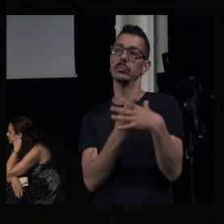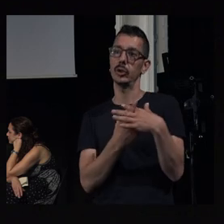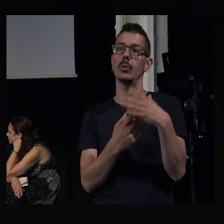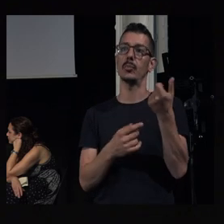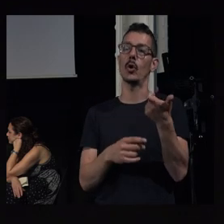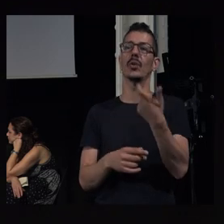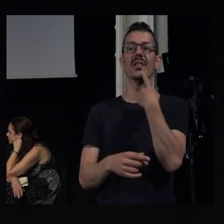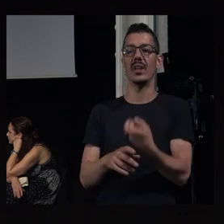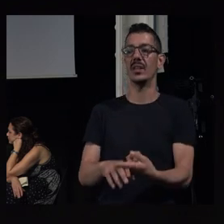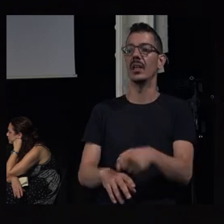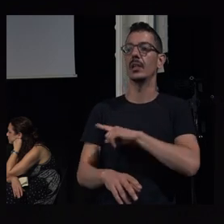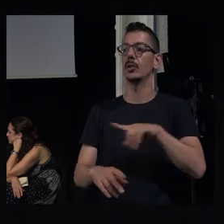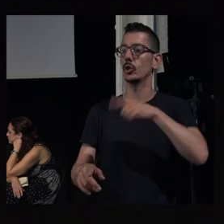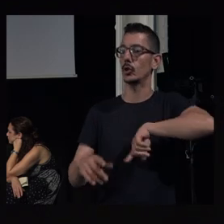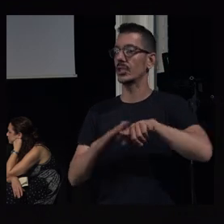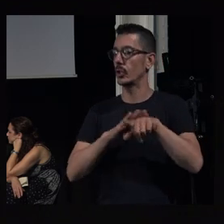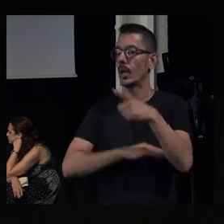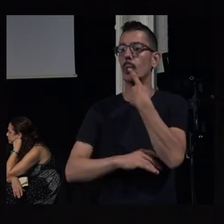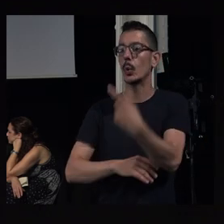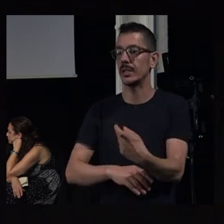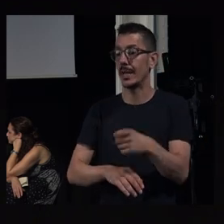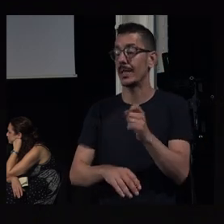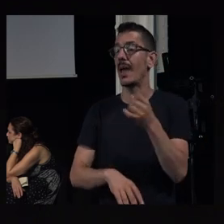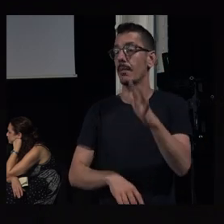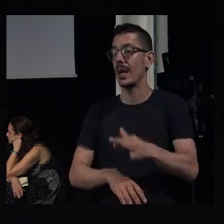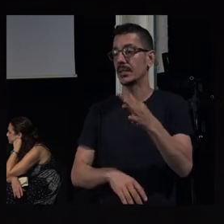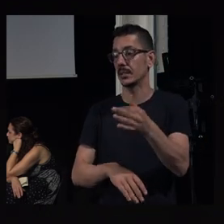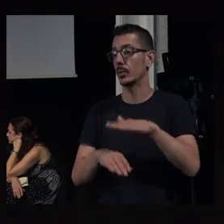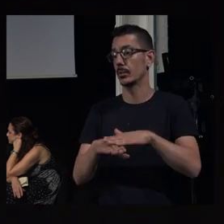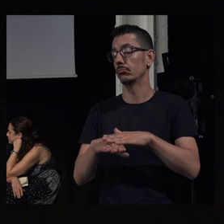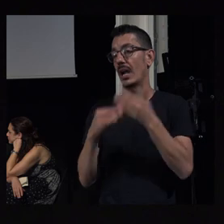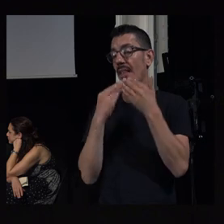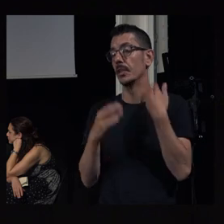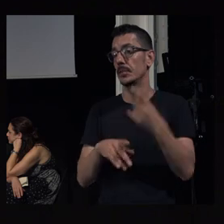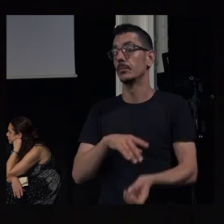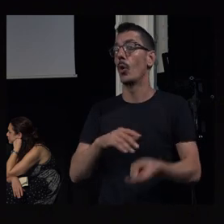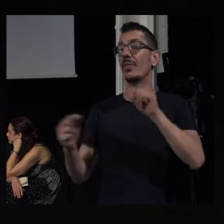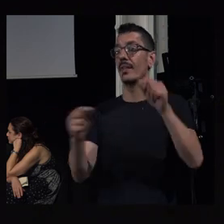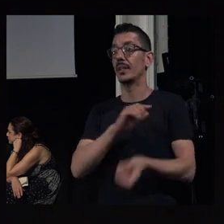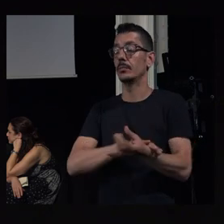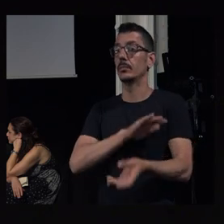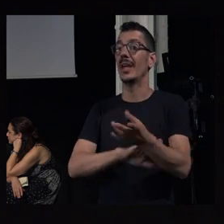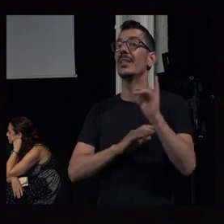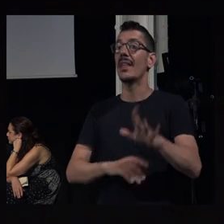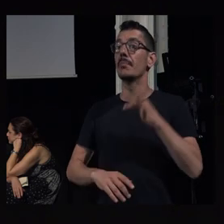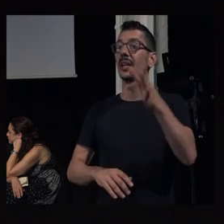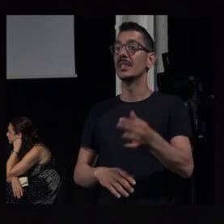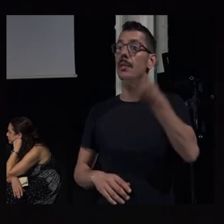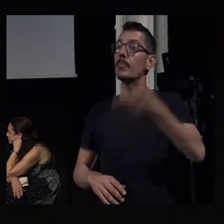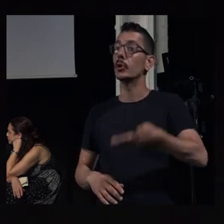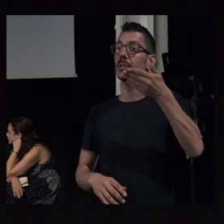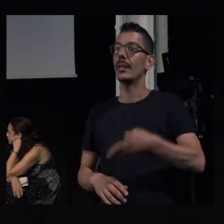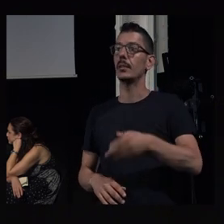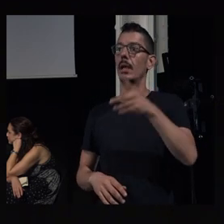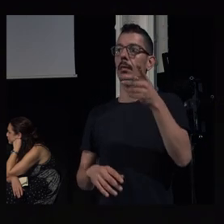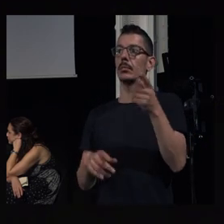puedo entender que genere muchos debates, pero yo creo que todas hacemos falta y que además es súper importante esta figura de puentes, es decir,